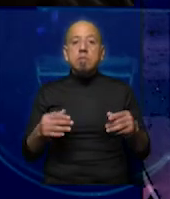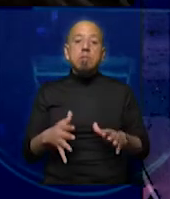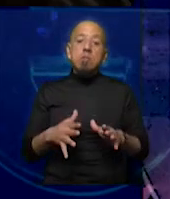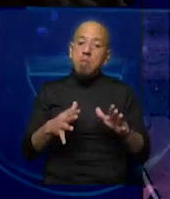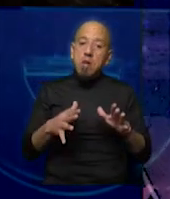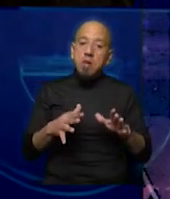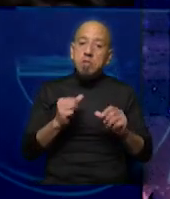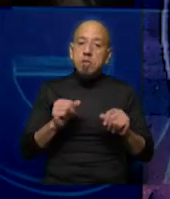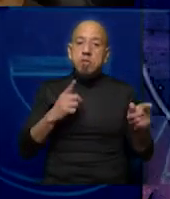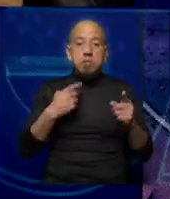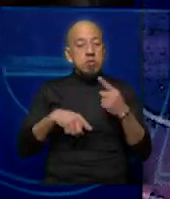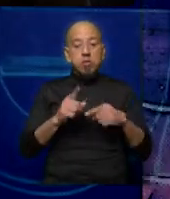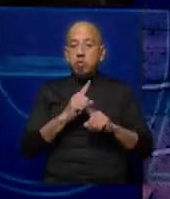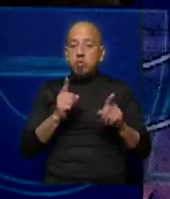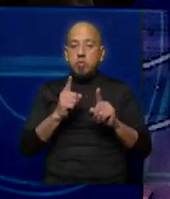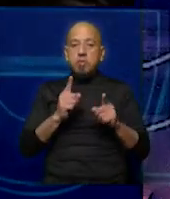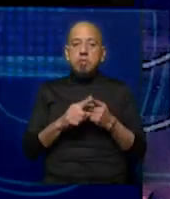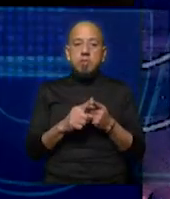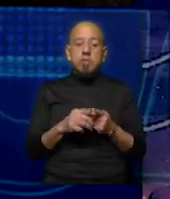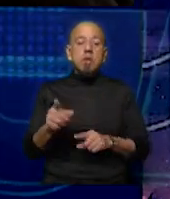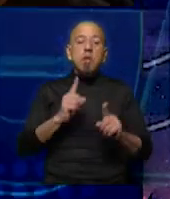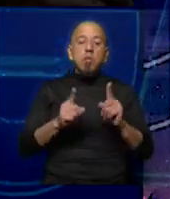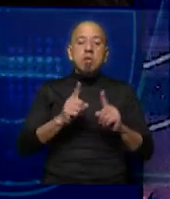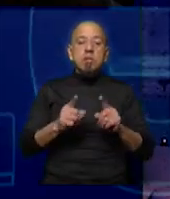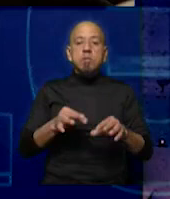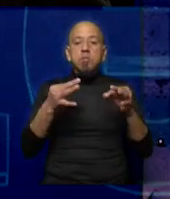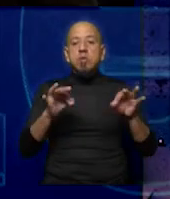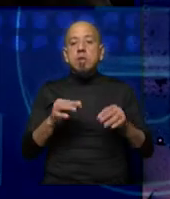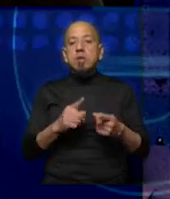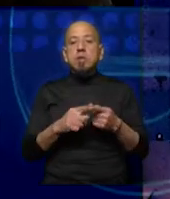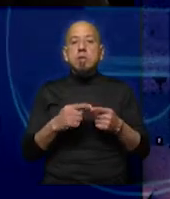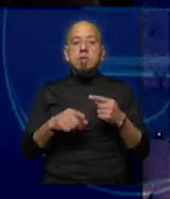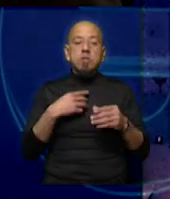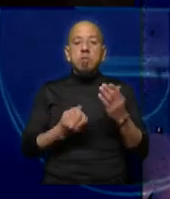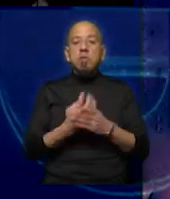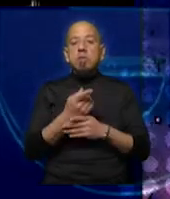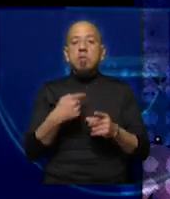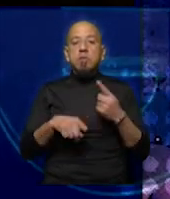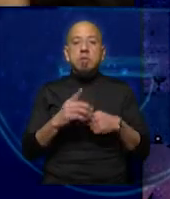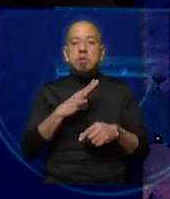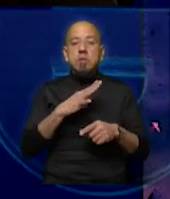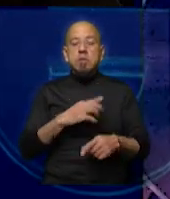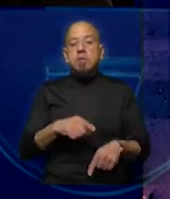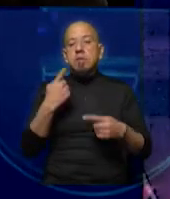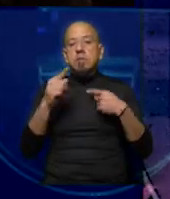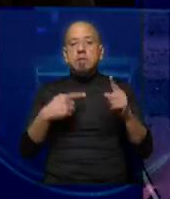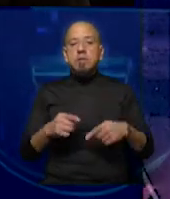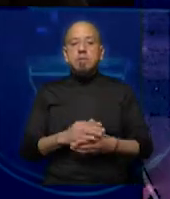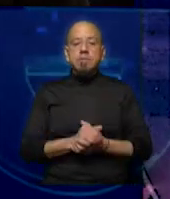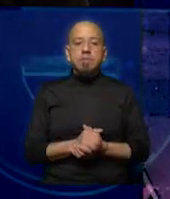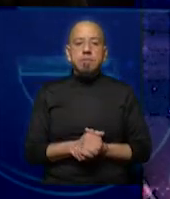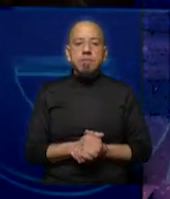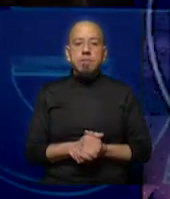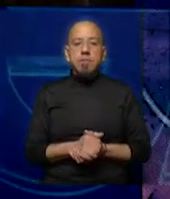podrían sonar de nostalgia pero que no son de nostalgia algunas canciones viejas y otras más nuevas entonces un show que combina distintos universos digamos